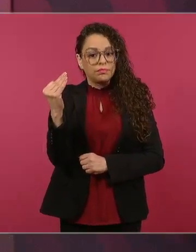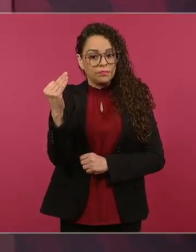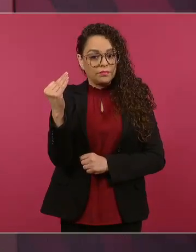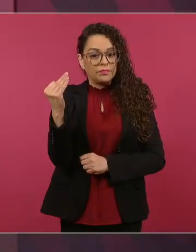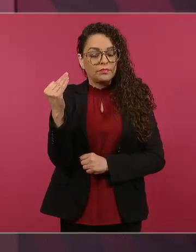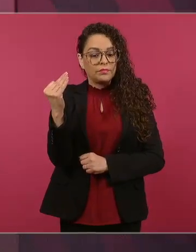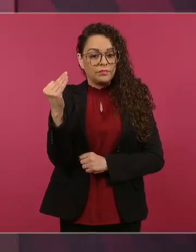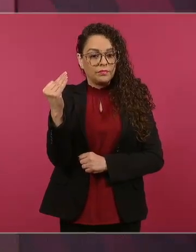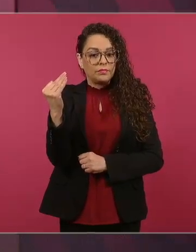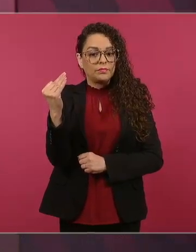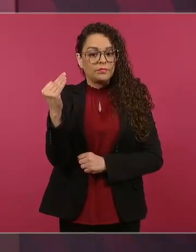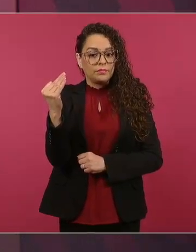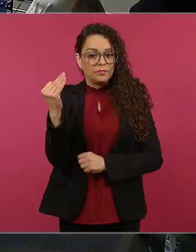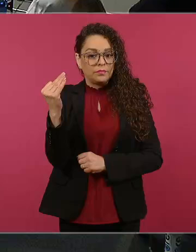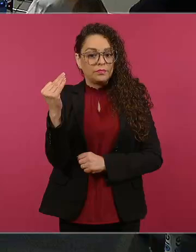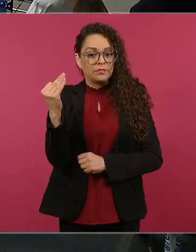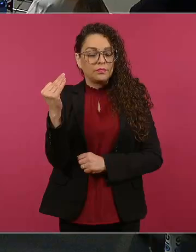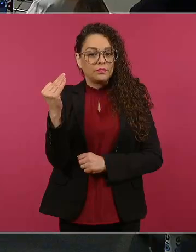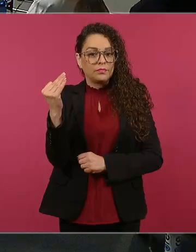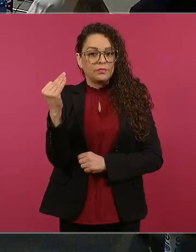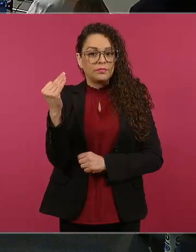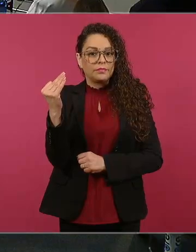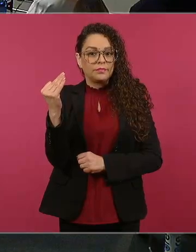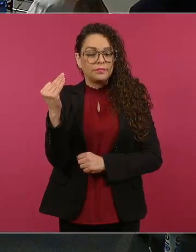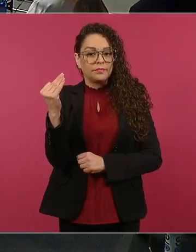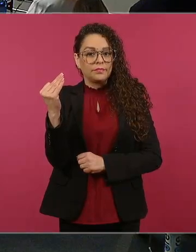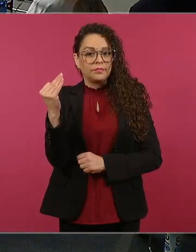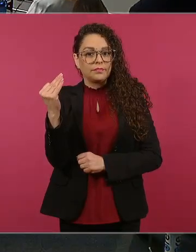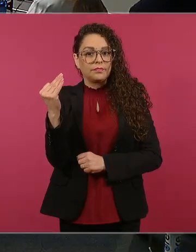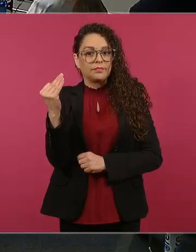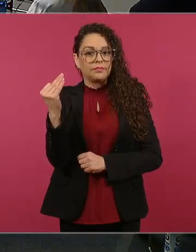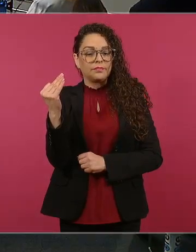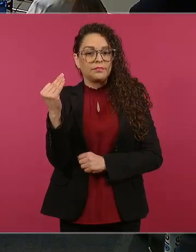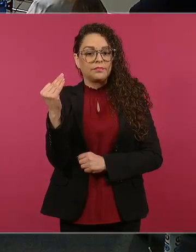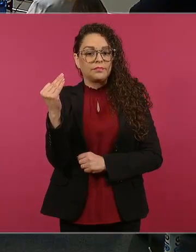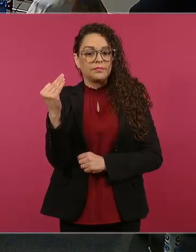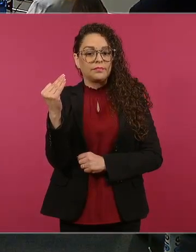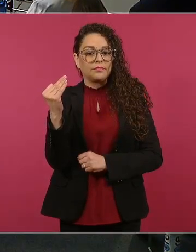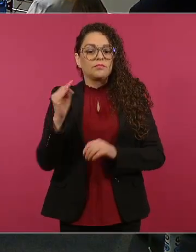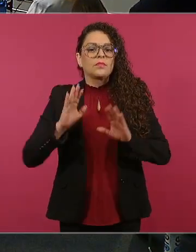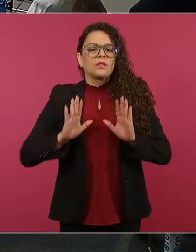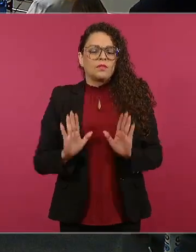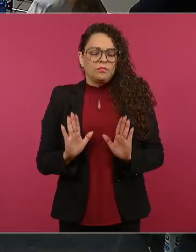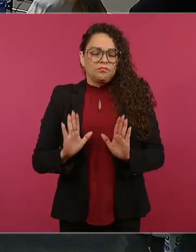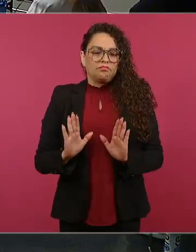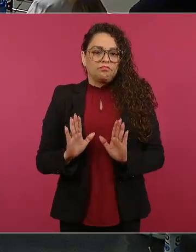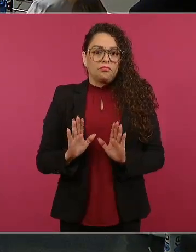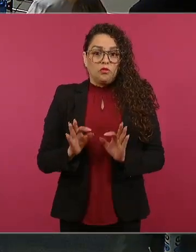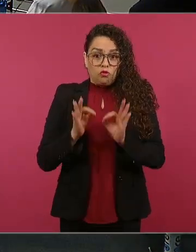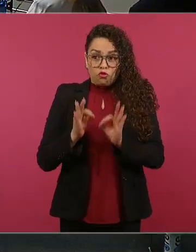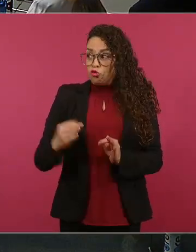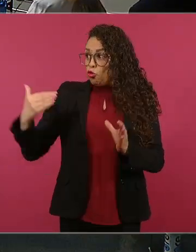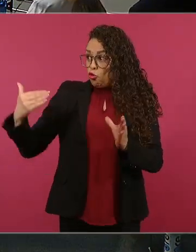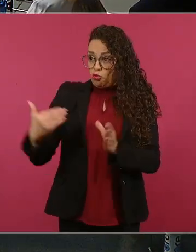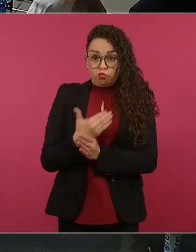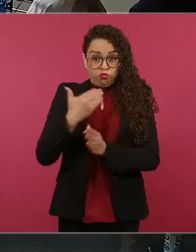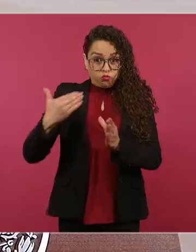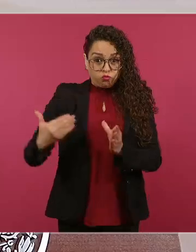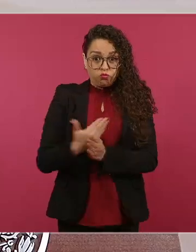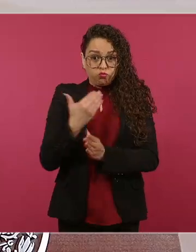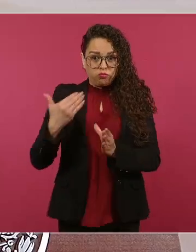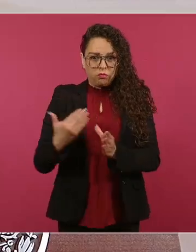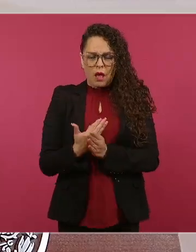son las intervenciones, aunque siguen habiendo golpes de Estado, está demostrado porque